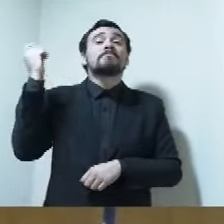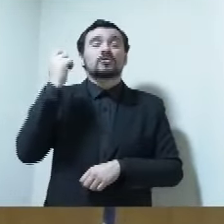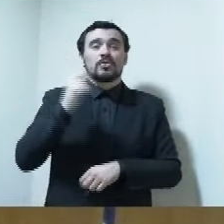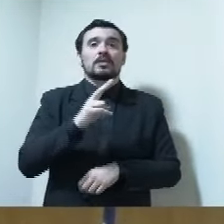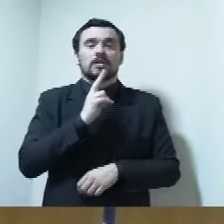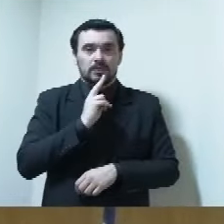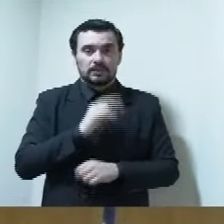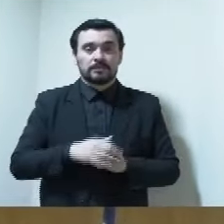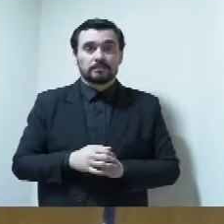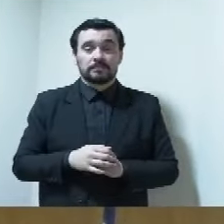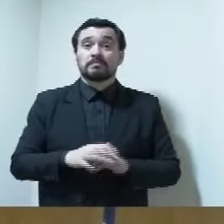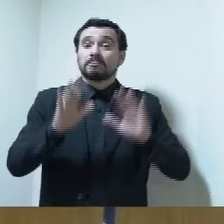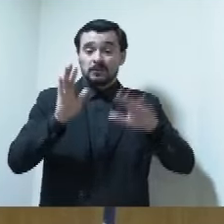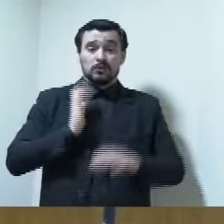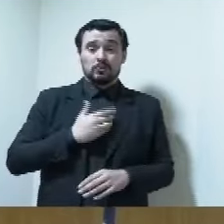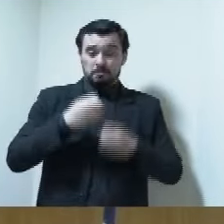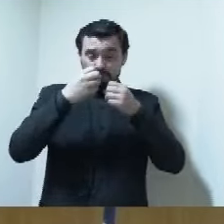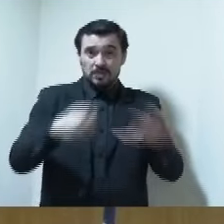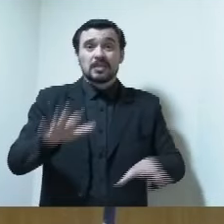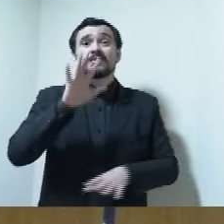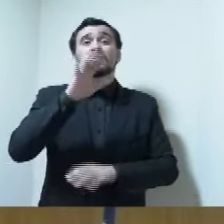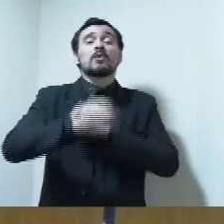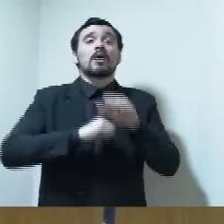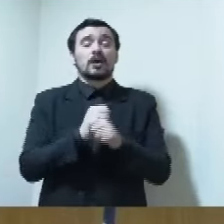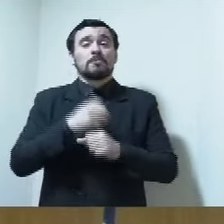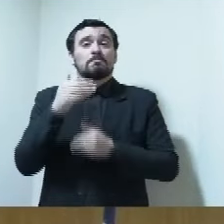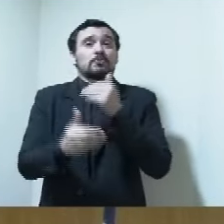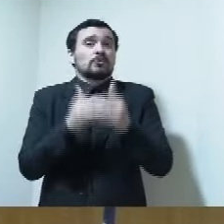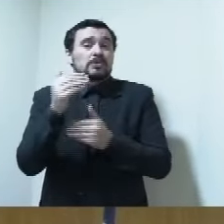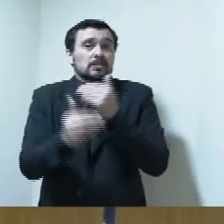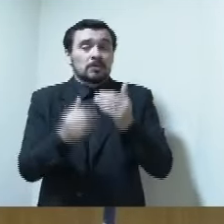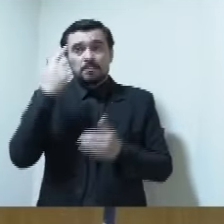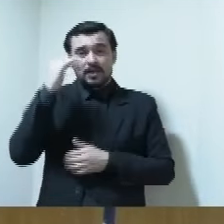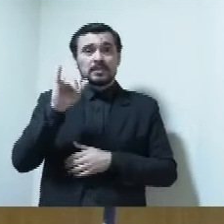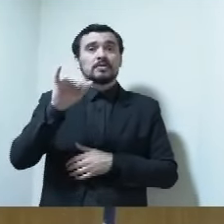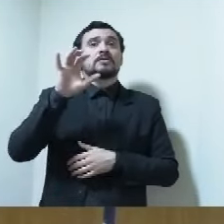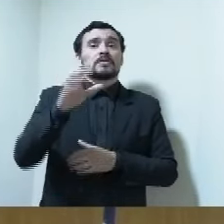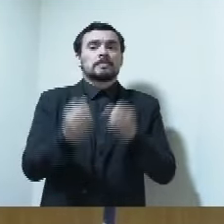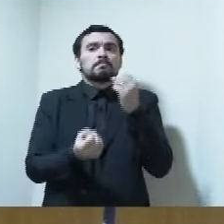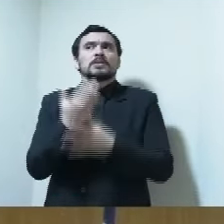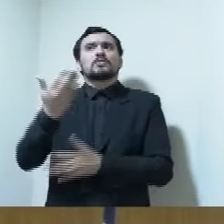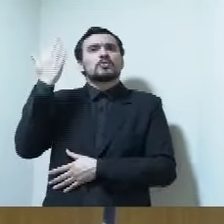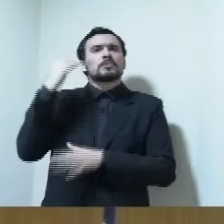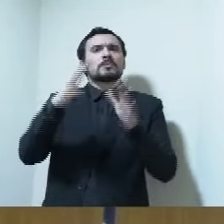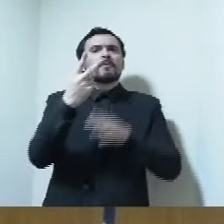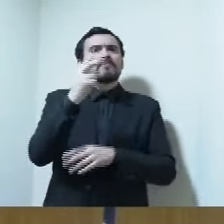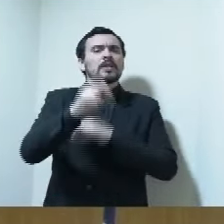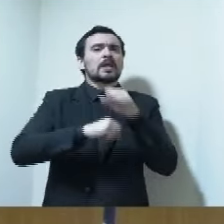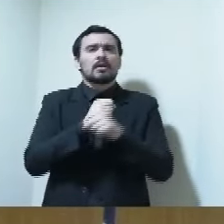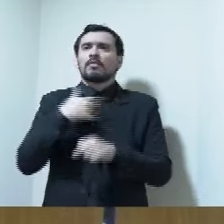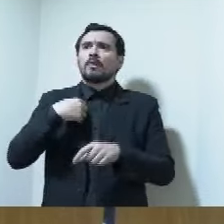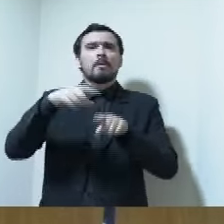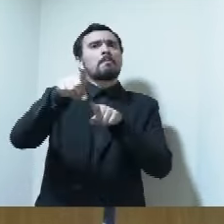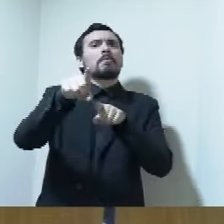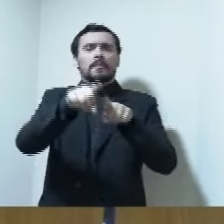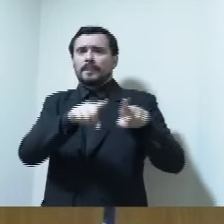1.000 millones de dólares. No solo perdimos 5 años en ese proceso tan promisorio de institucionalización que arrancó hace 20 años, sino que retrocedimos